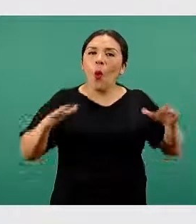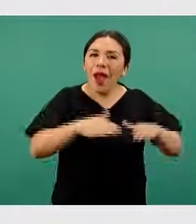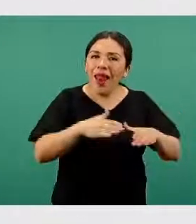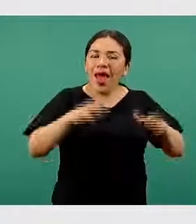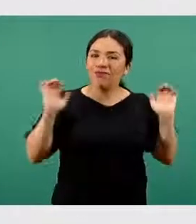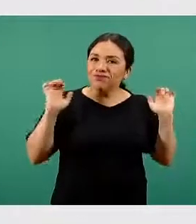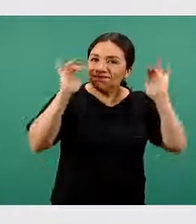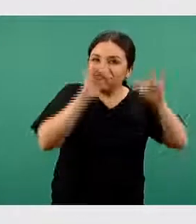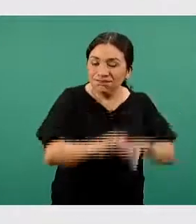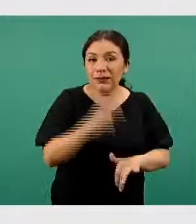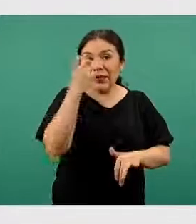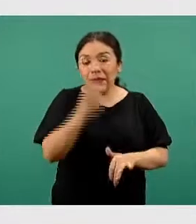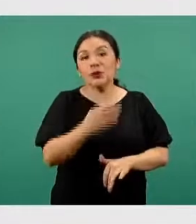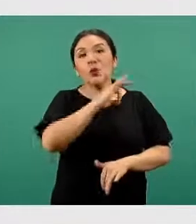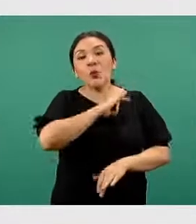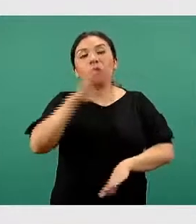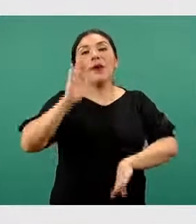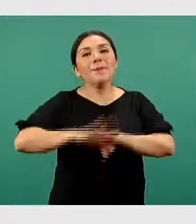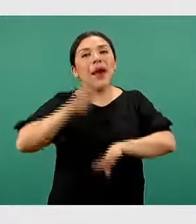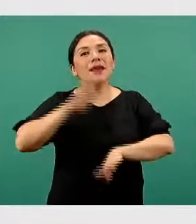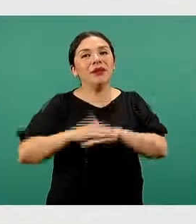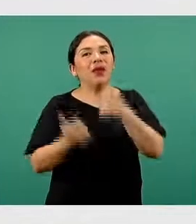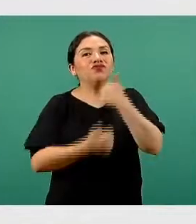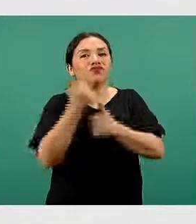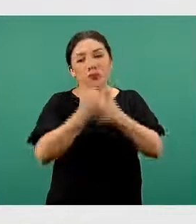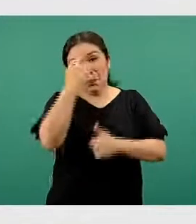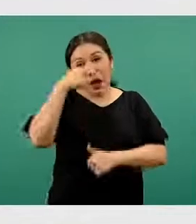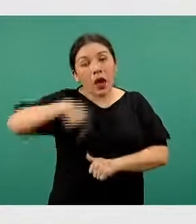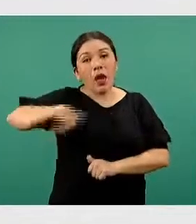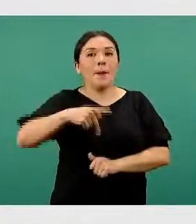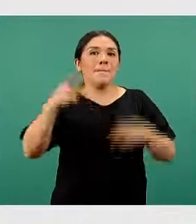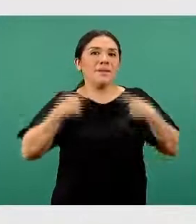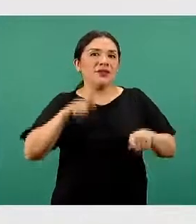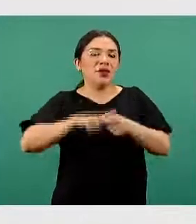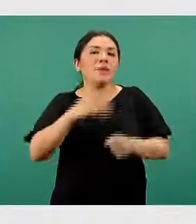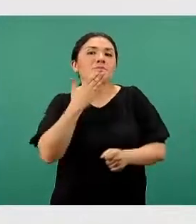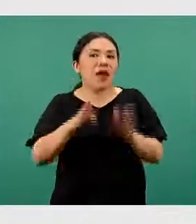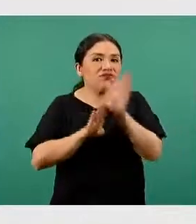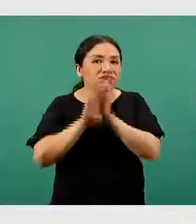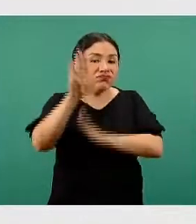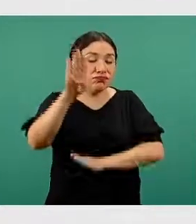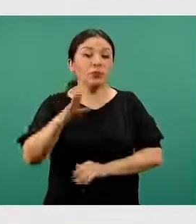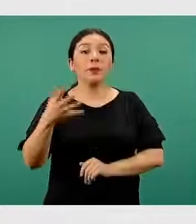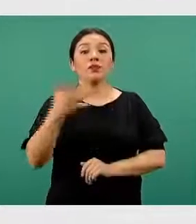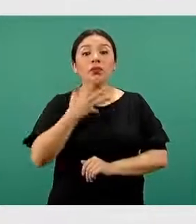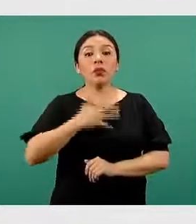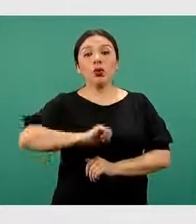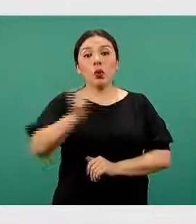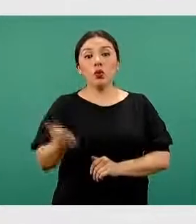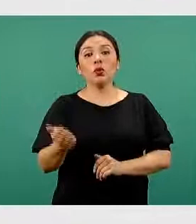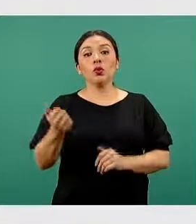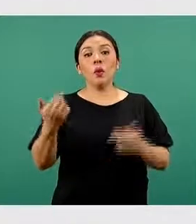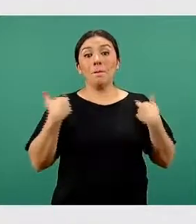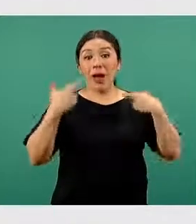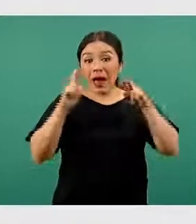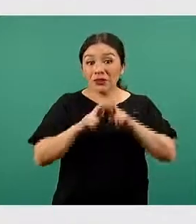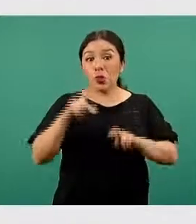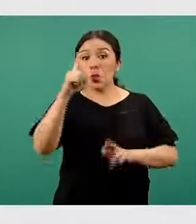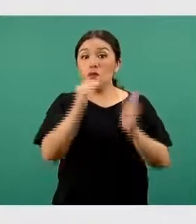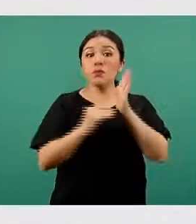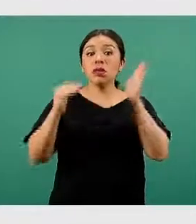educación que les permita su bienestar global, y tenemos para personal educativo ya más